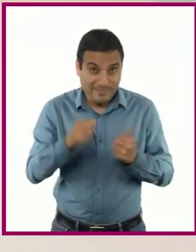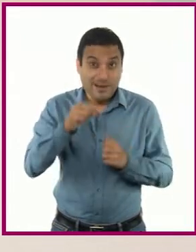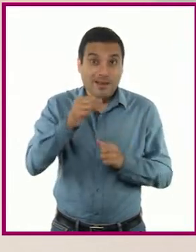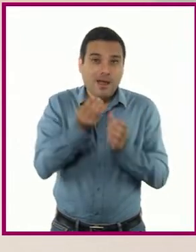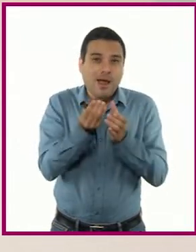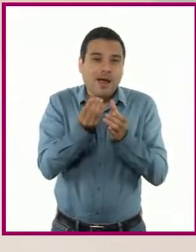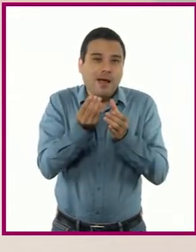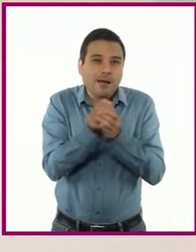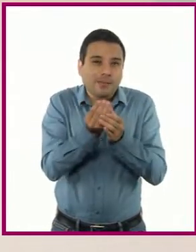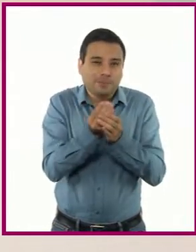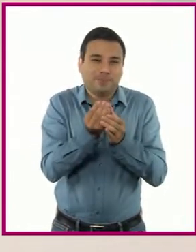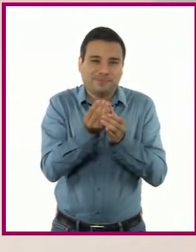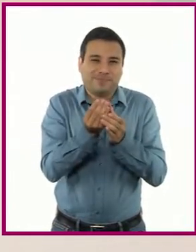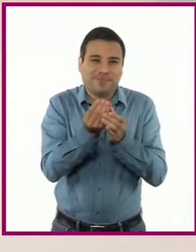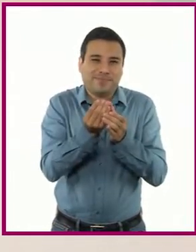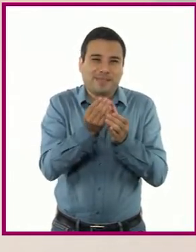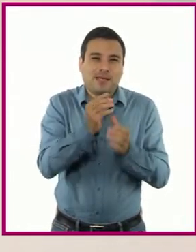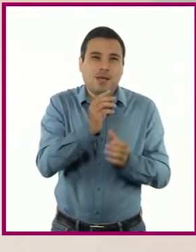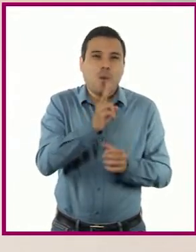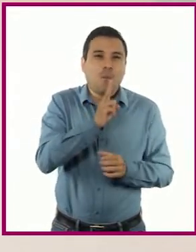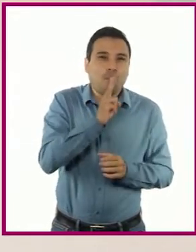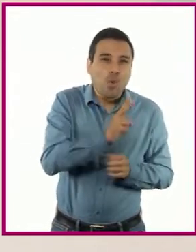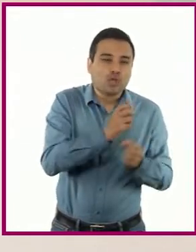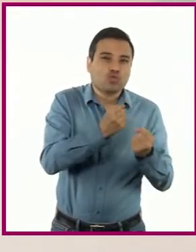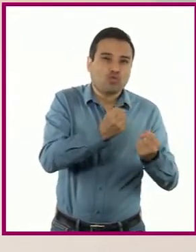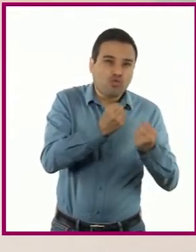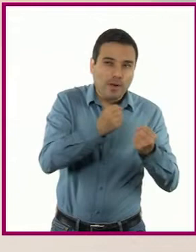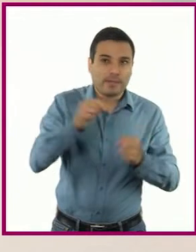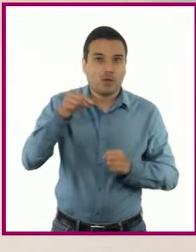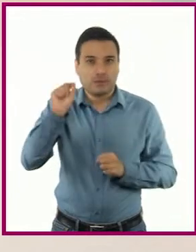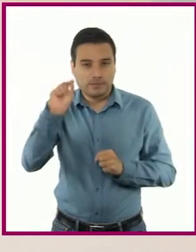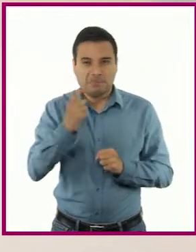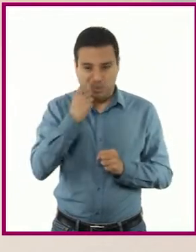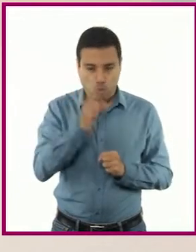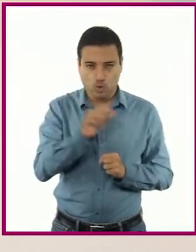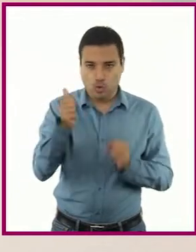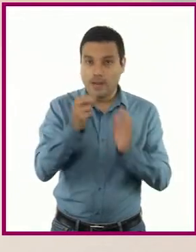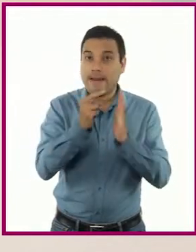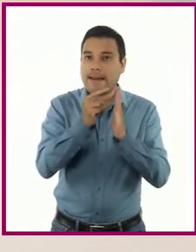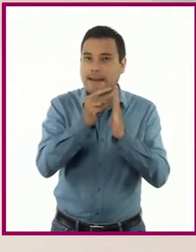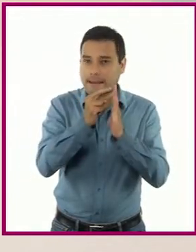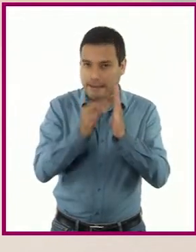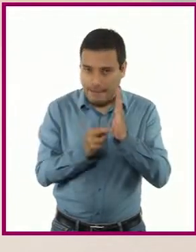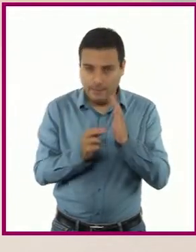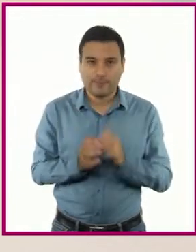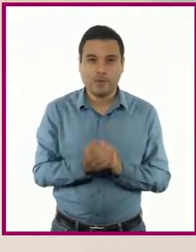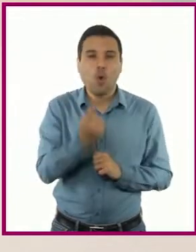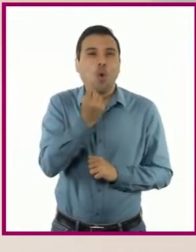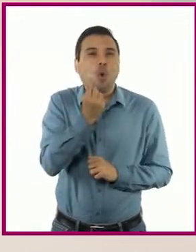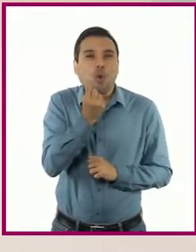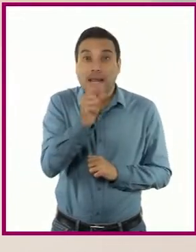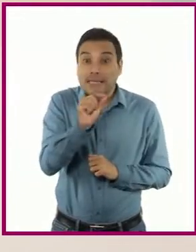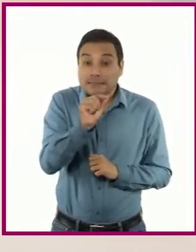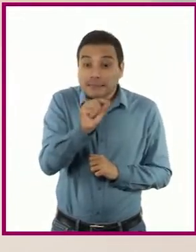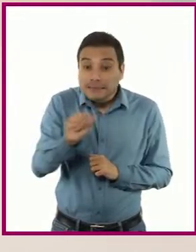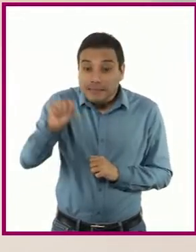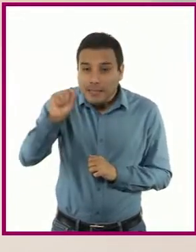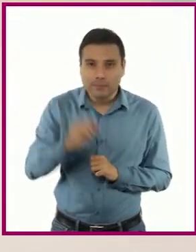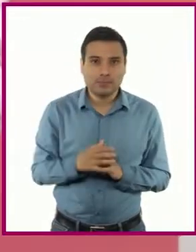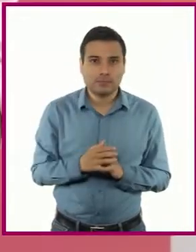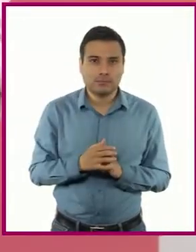y gráfico, vamos con otra regla general. Los monosílabos no llevan tilde.